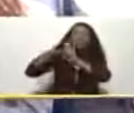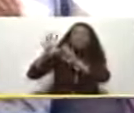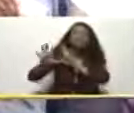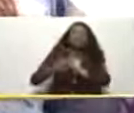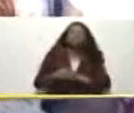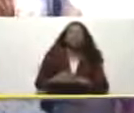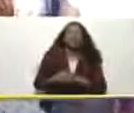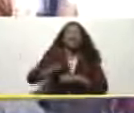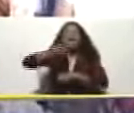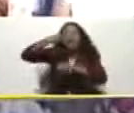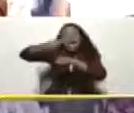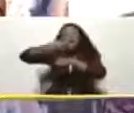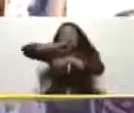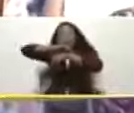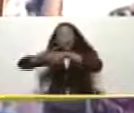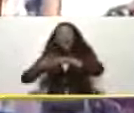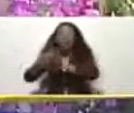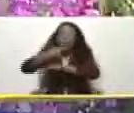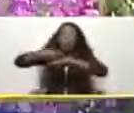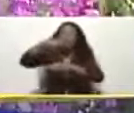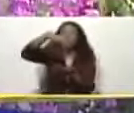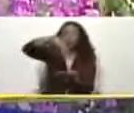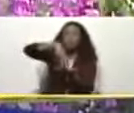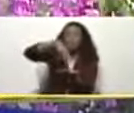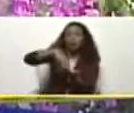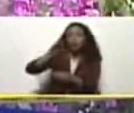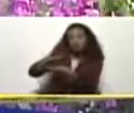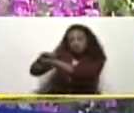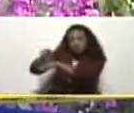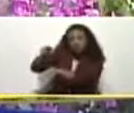Compañero Héctor Rodríguez, gobernador de Miranda.